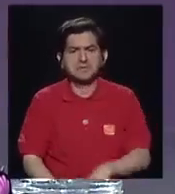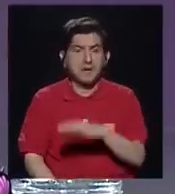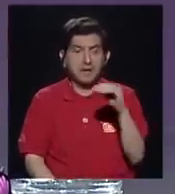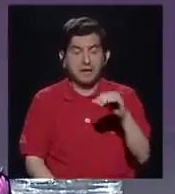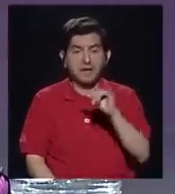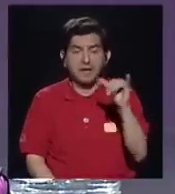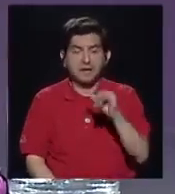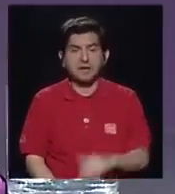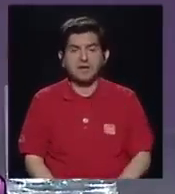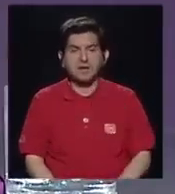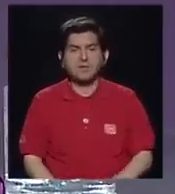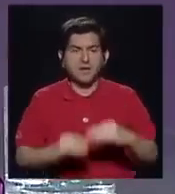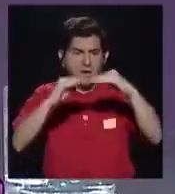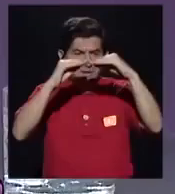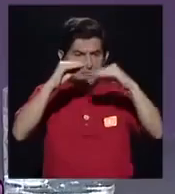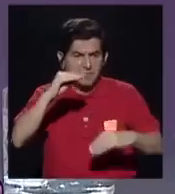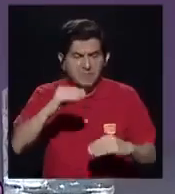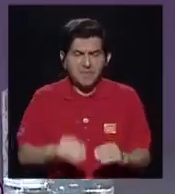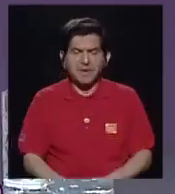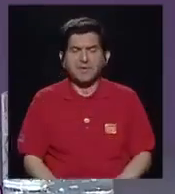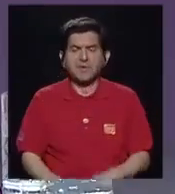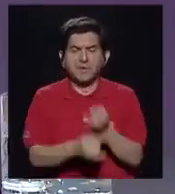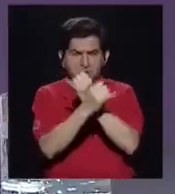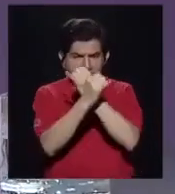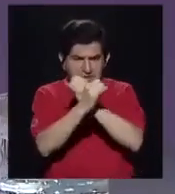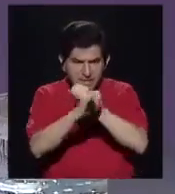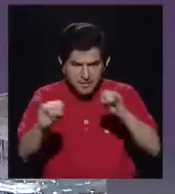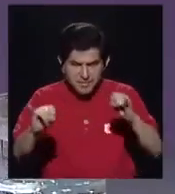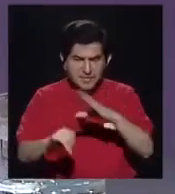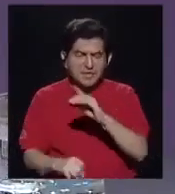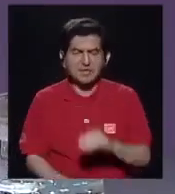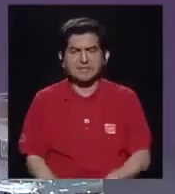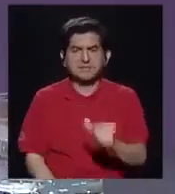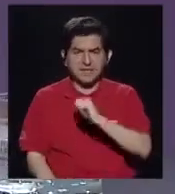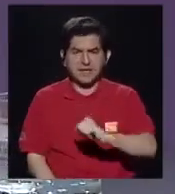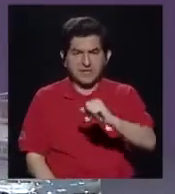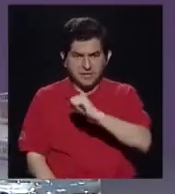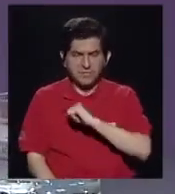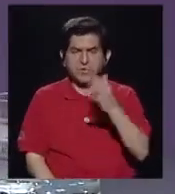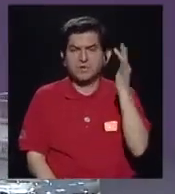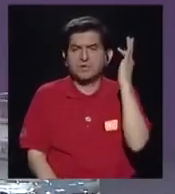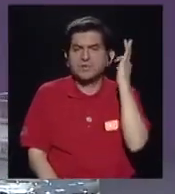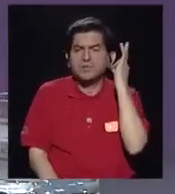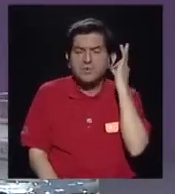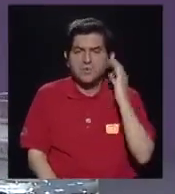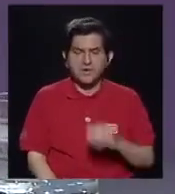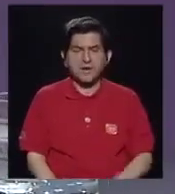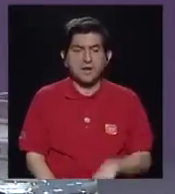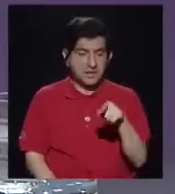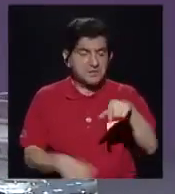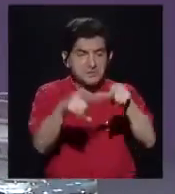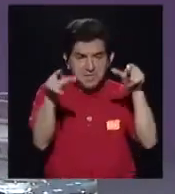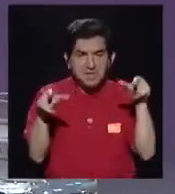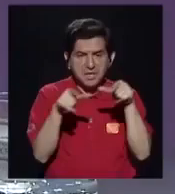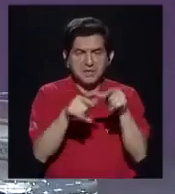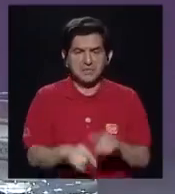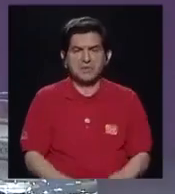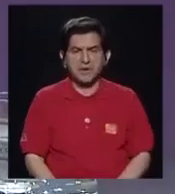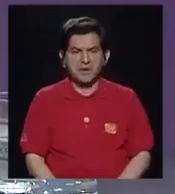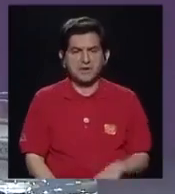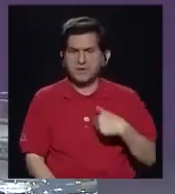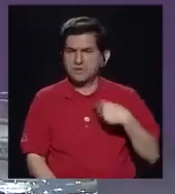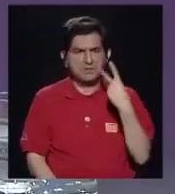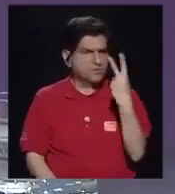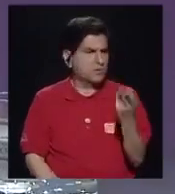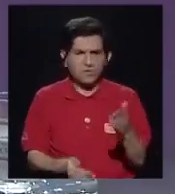caer el prestigio la autonomía y la autoridad de las mujeres en esa localidad No las he